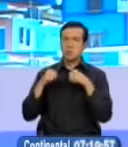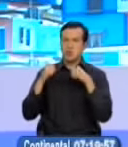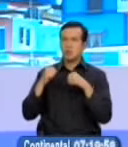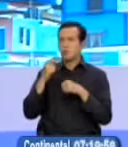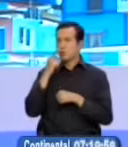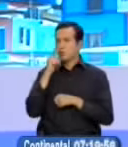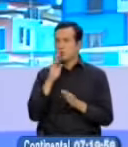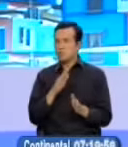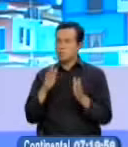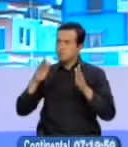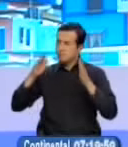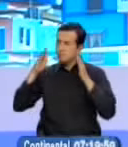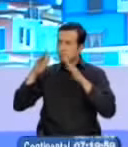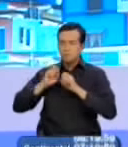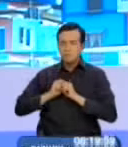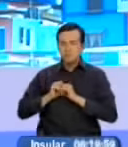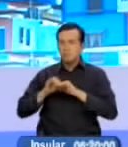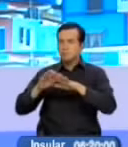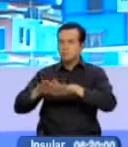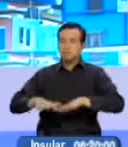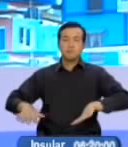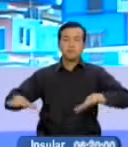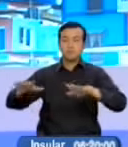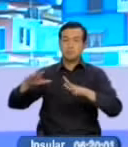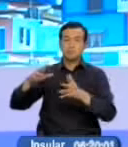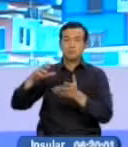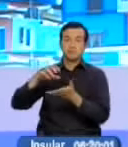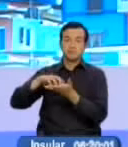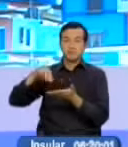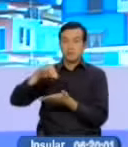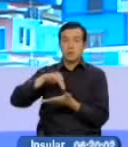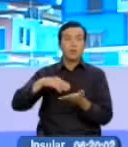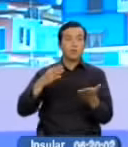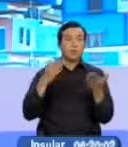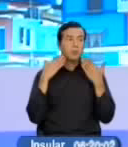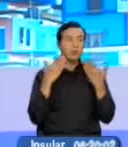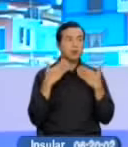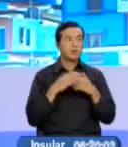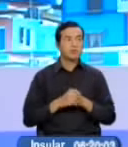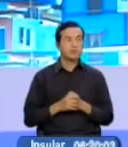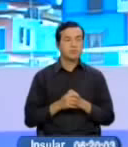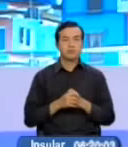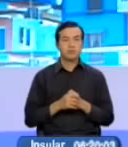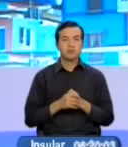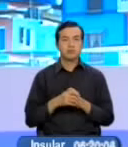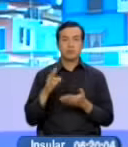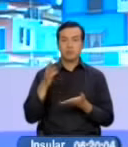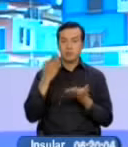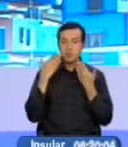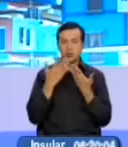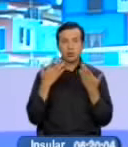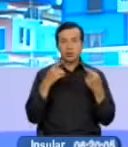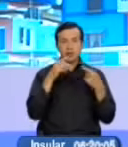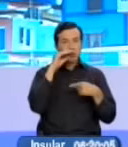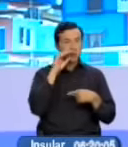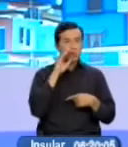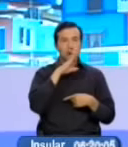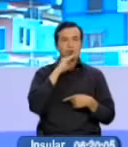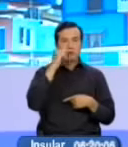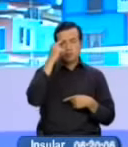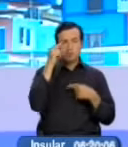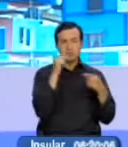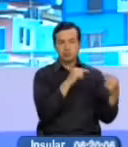y planificado de penetración en esa región. En el caso de Guayaquil, originalmente la disputa Nebot Correa